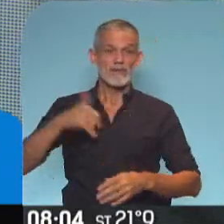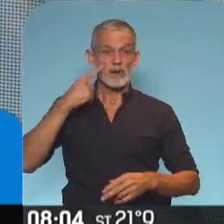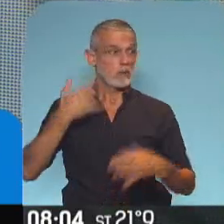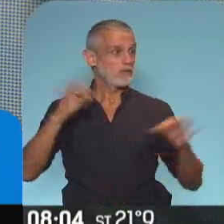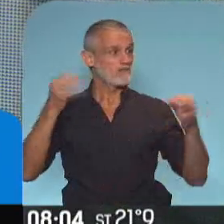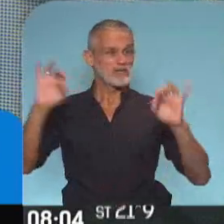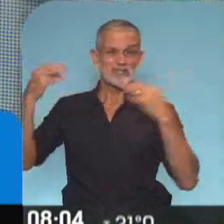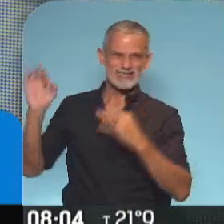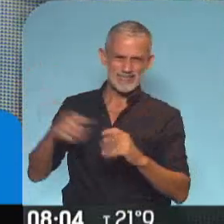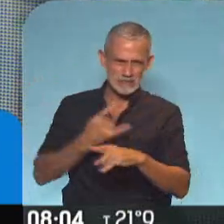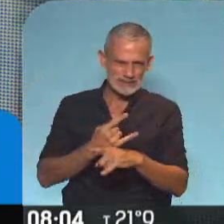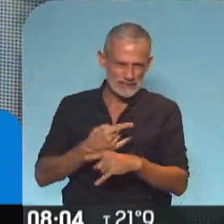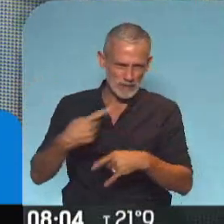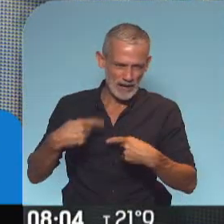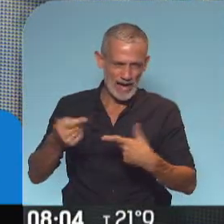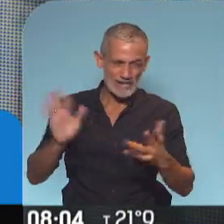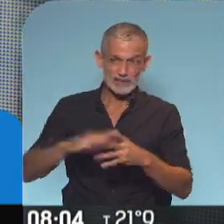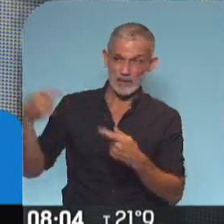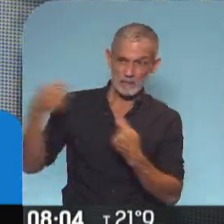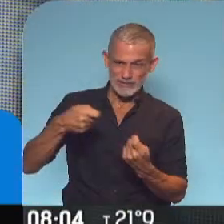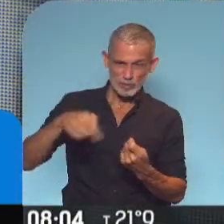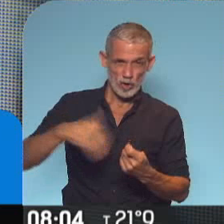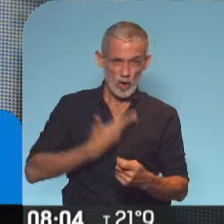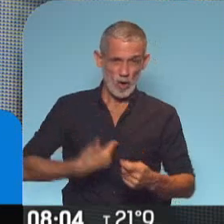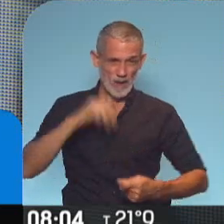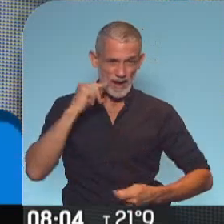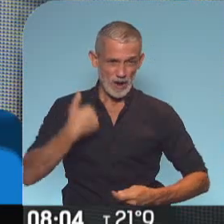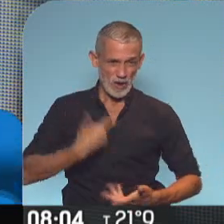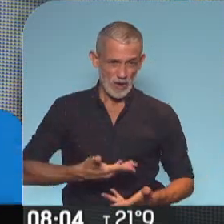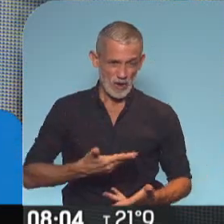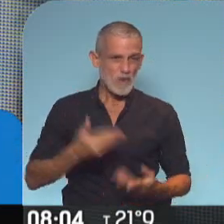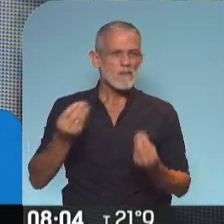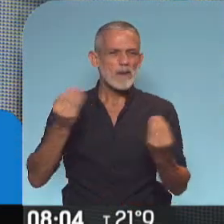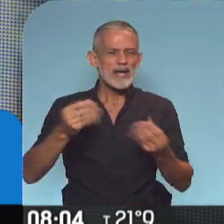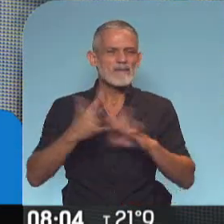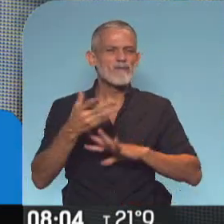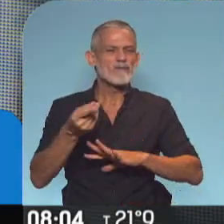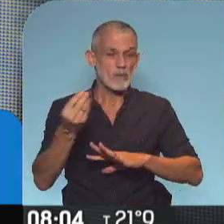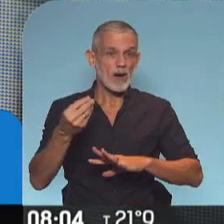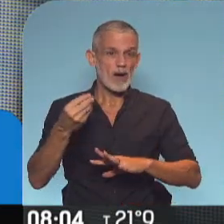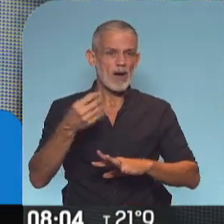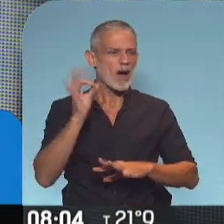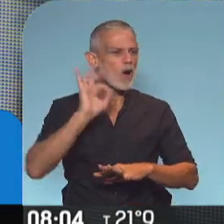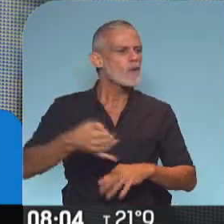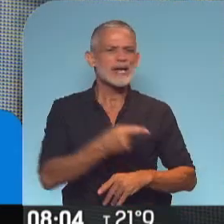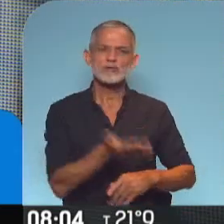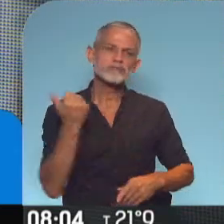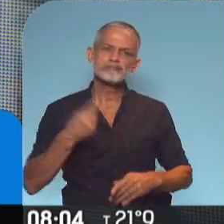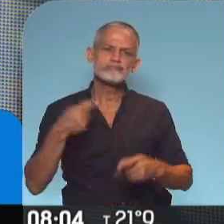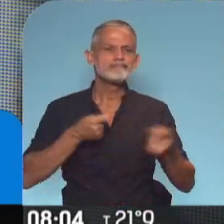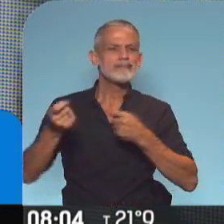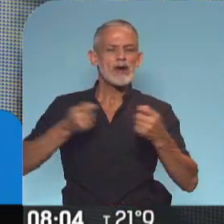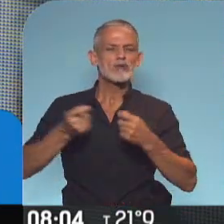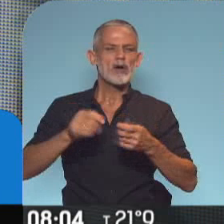de siempre y que en este momento presione al gobierno y trate de ver de qué manera lo obliga a negociar en